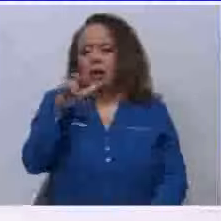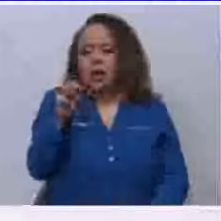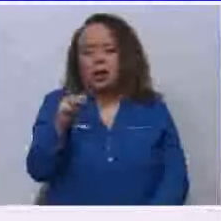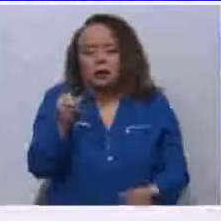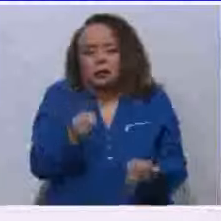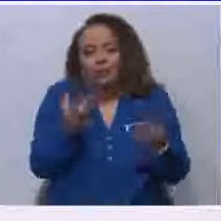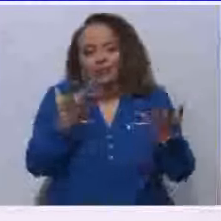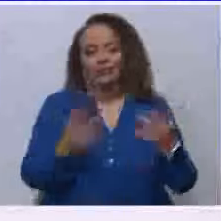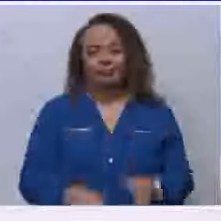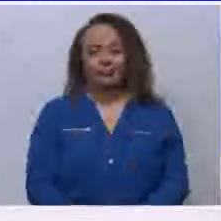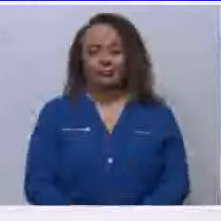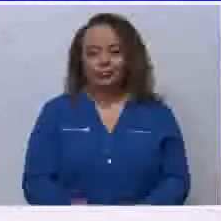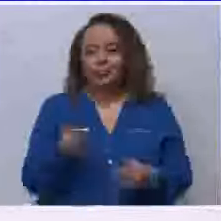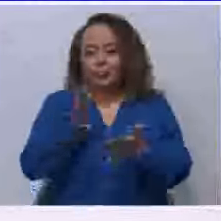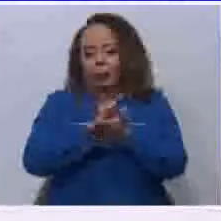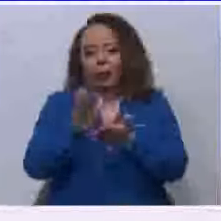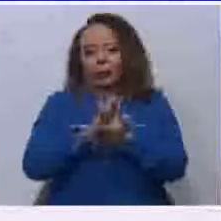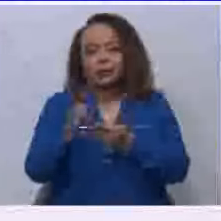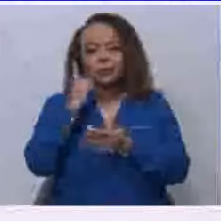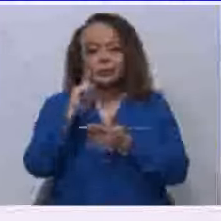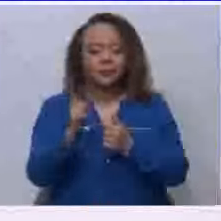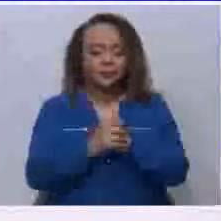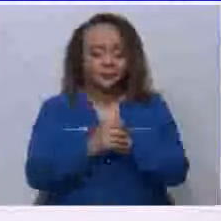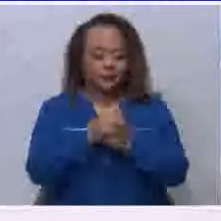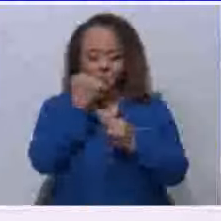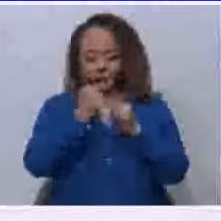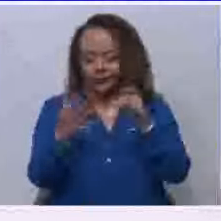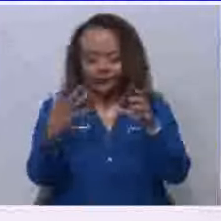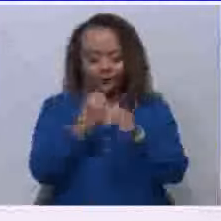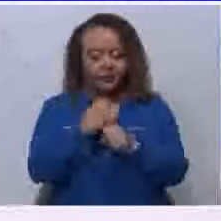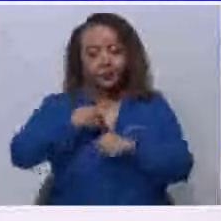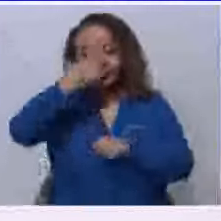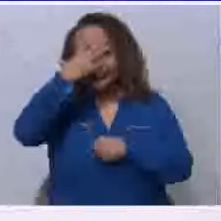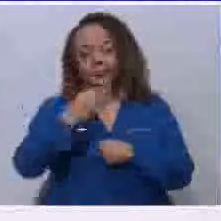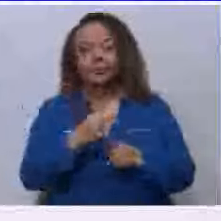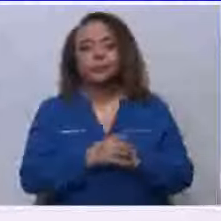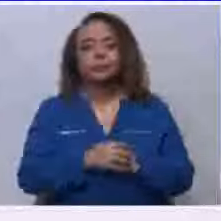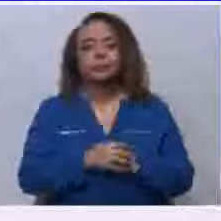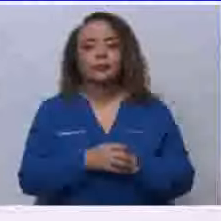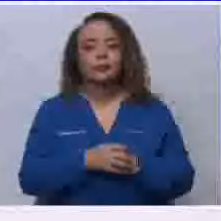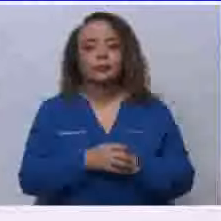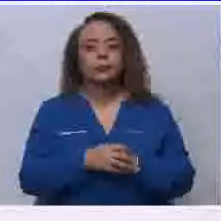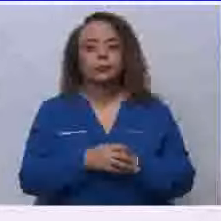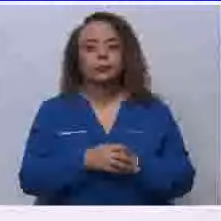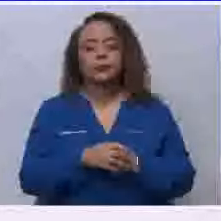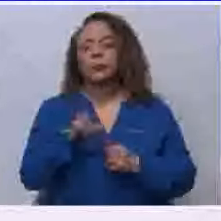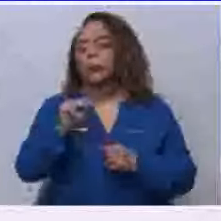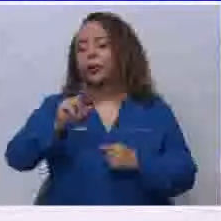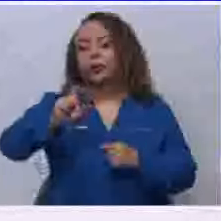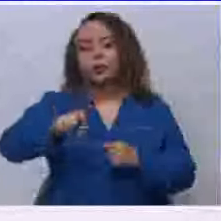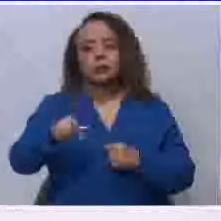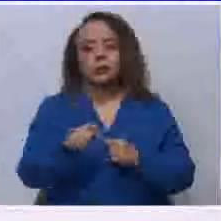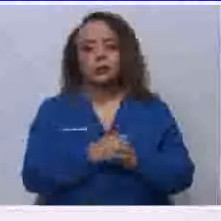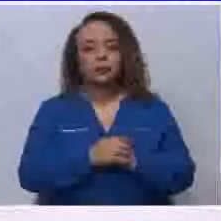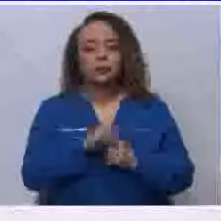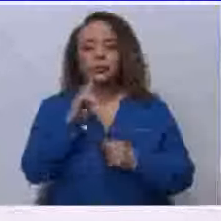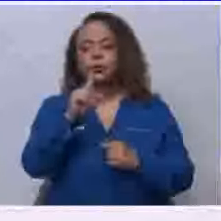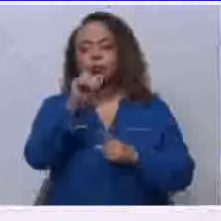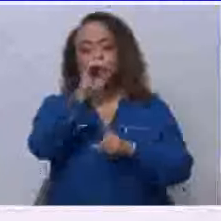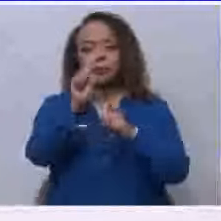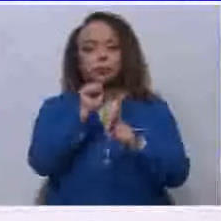dólares. Pero bueno, a lo que voy, y para redondear un poco y haciendo una síntesis, creo que no es necesario, no es una